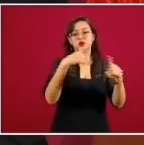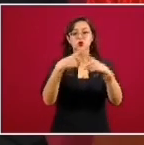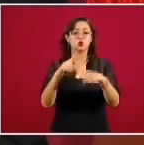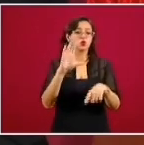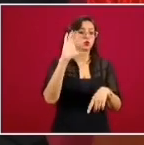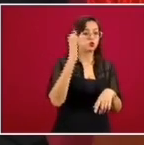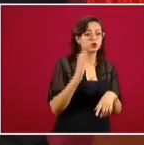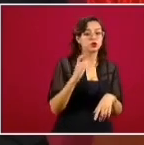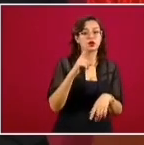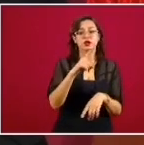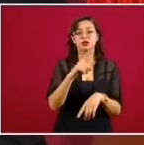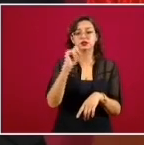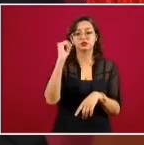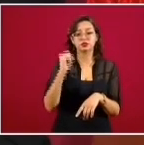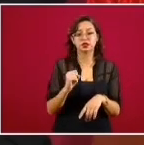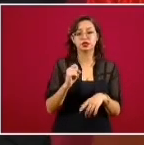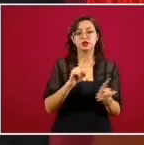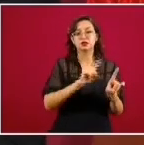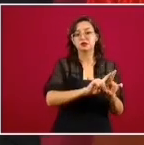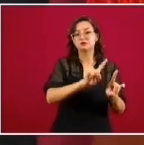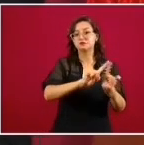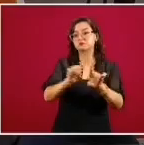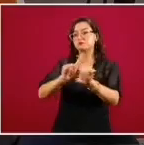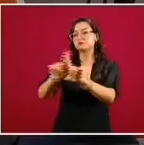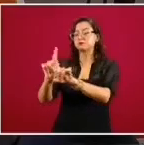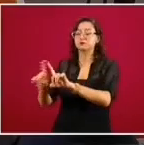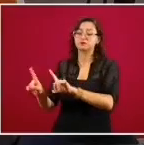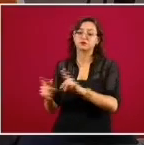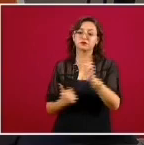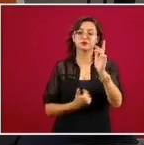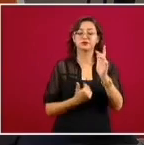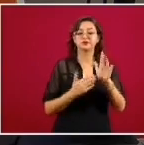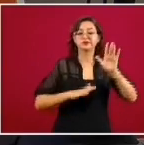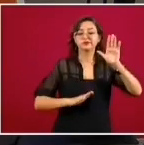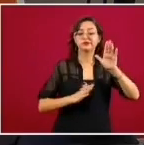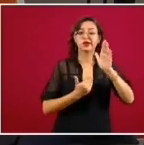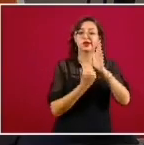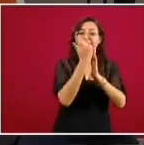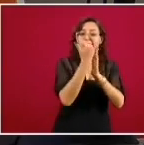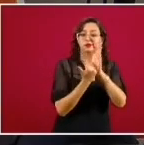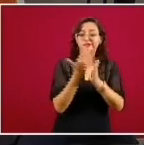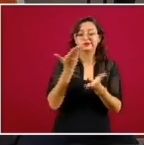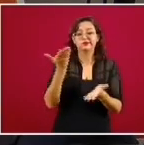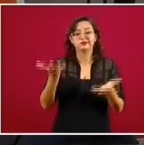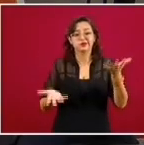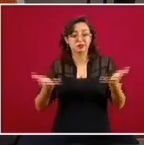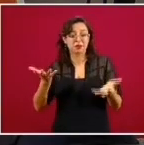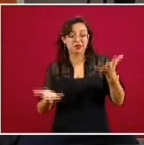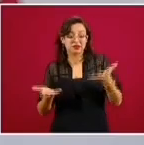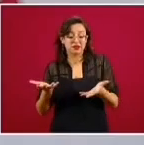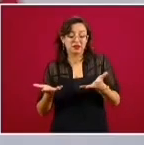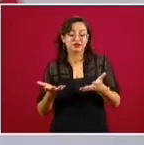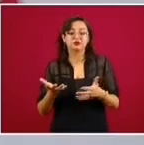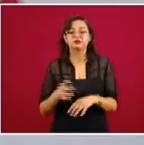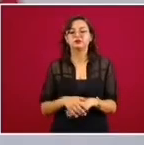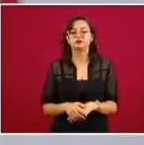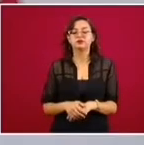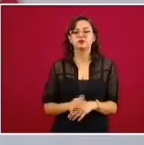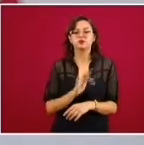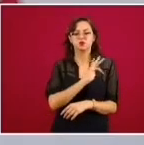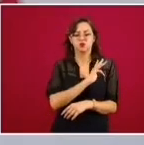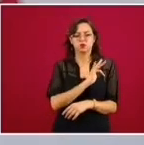que no mencionaré ahora, pero que se pueden ver en el mapa. Entonces, esta segunda observación lo que